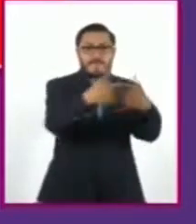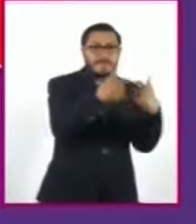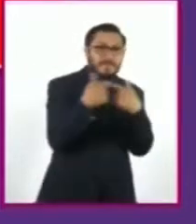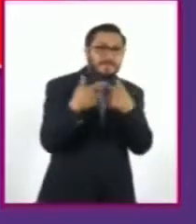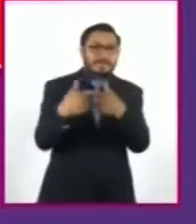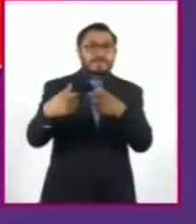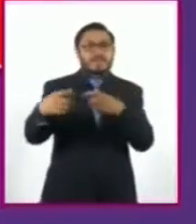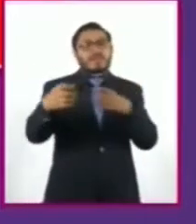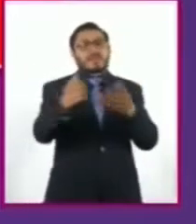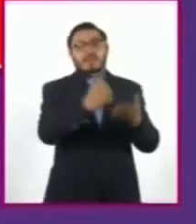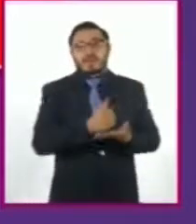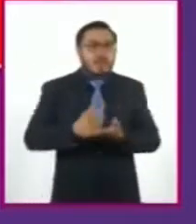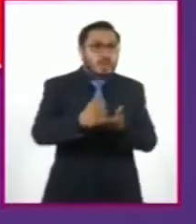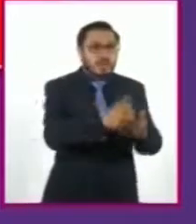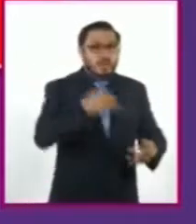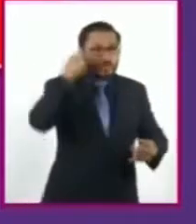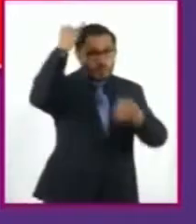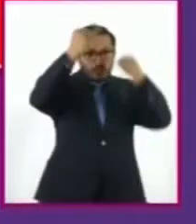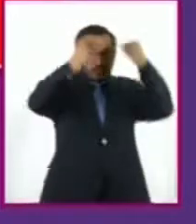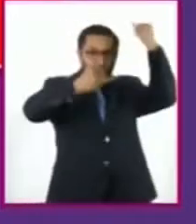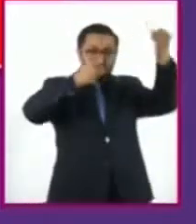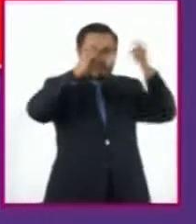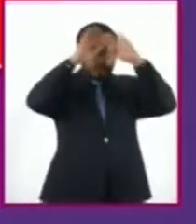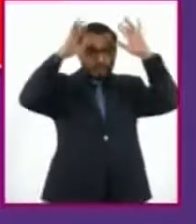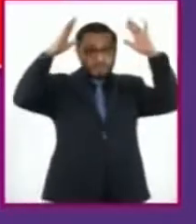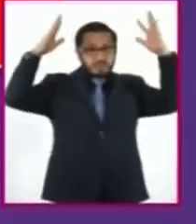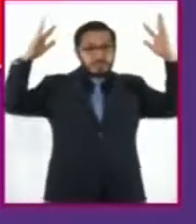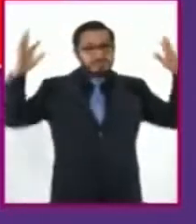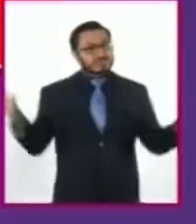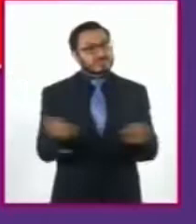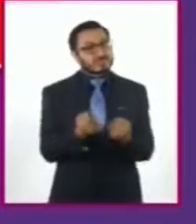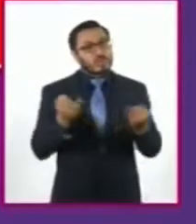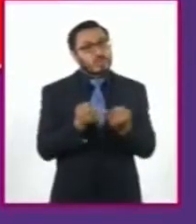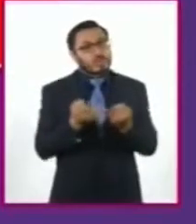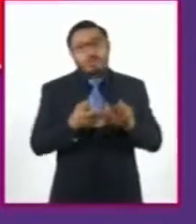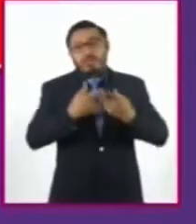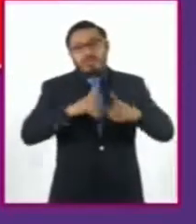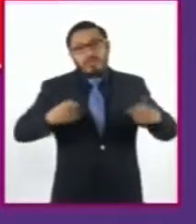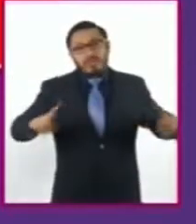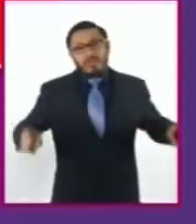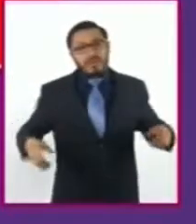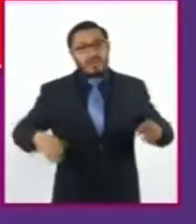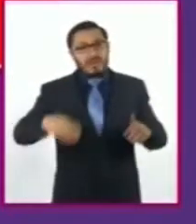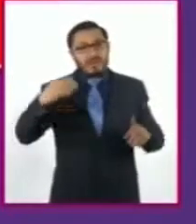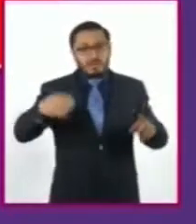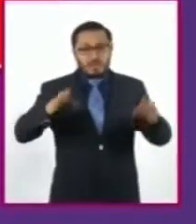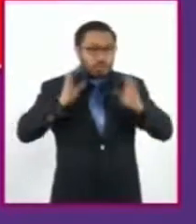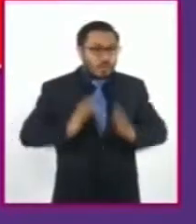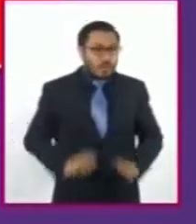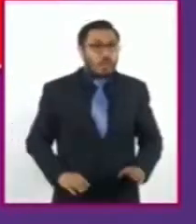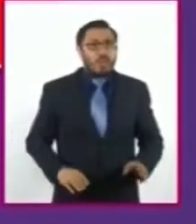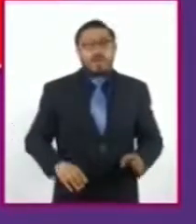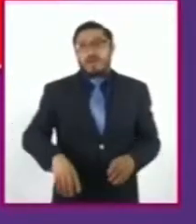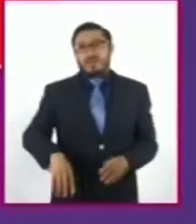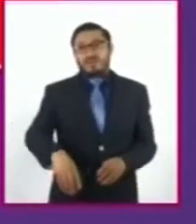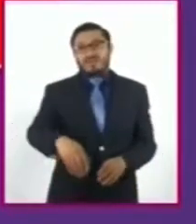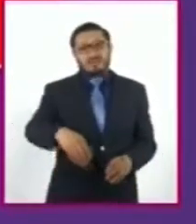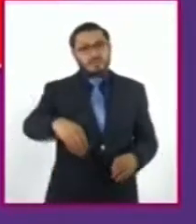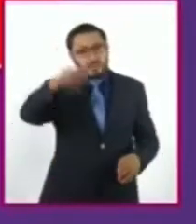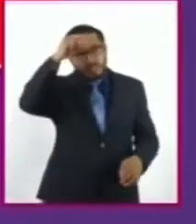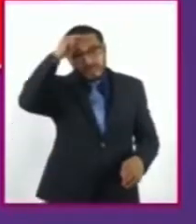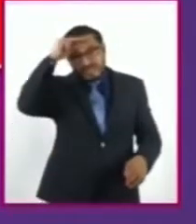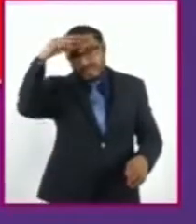la creatividad e imaginación, así como el desarrollo de destrezas físicas, mentales y